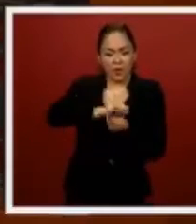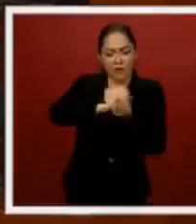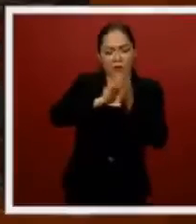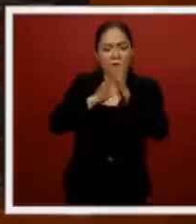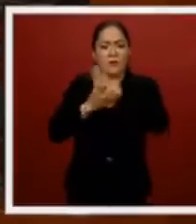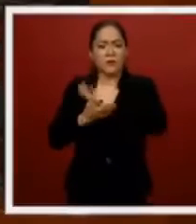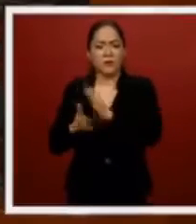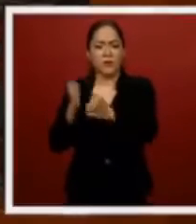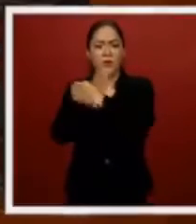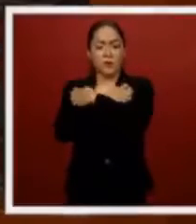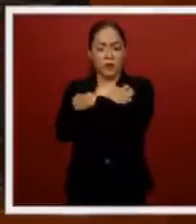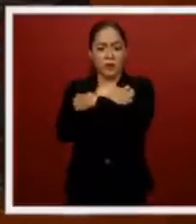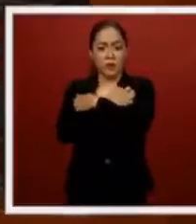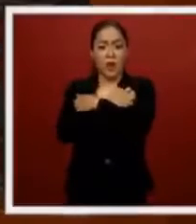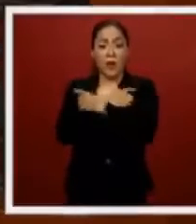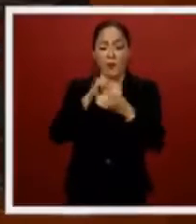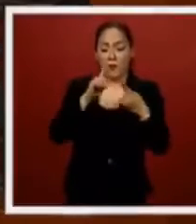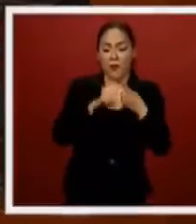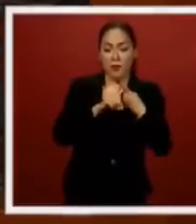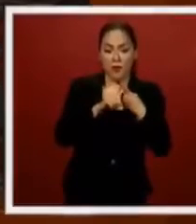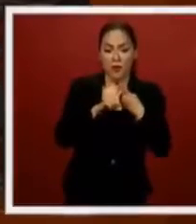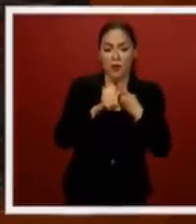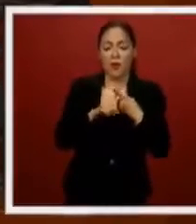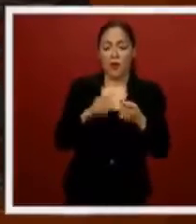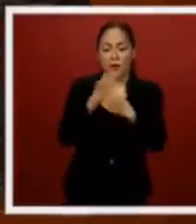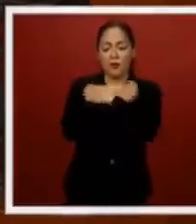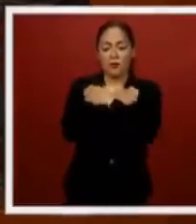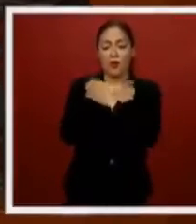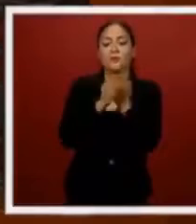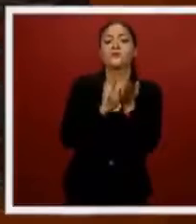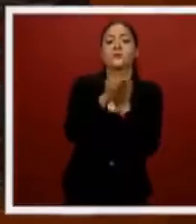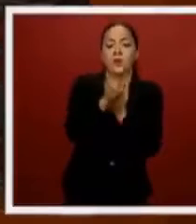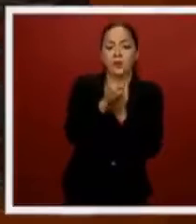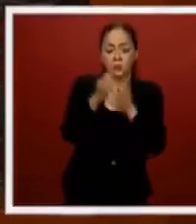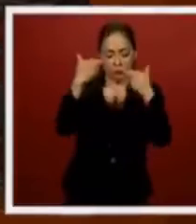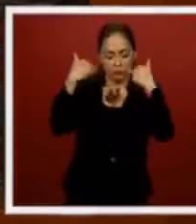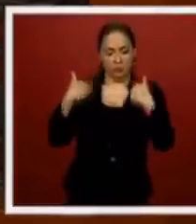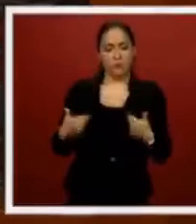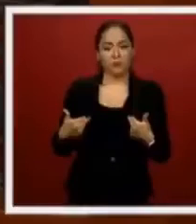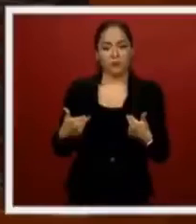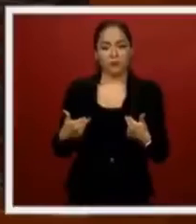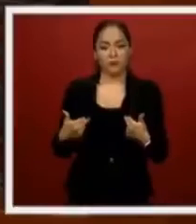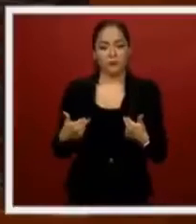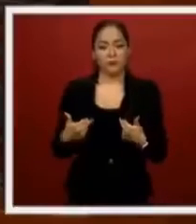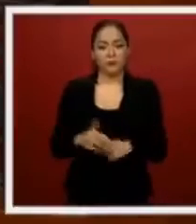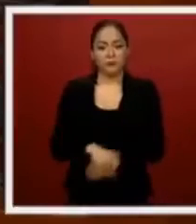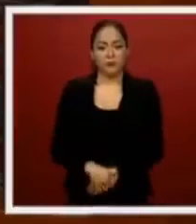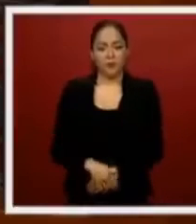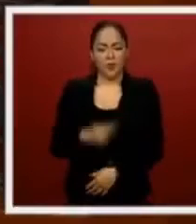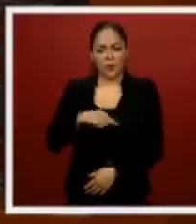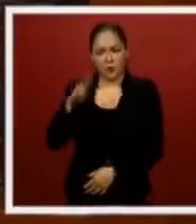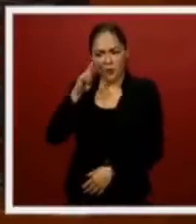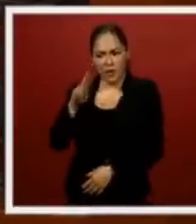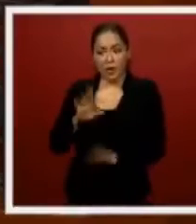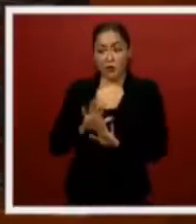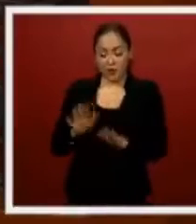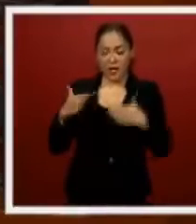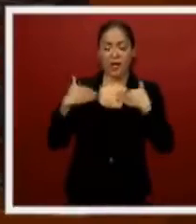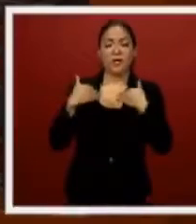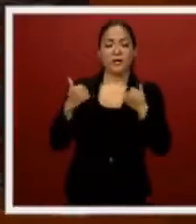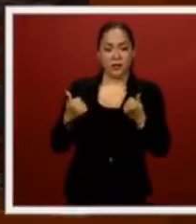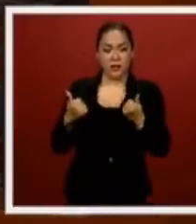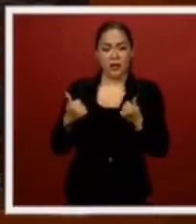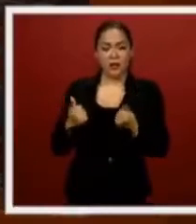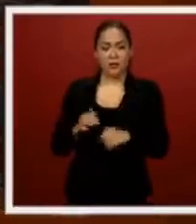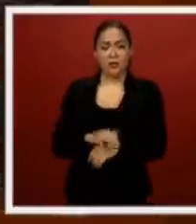basa en concebir a la educación como un derecho humano. Verlo de esa manera se